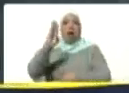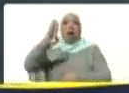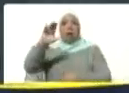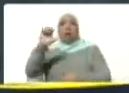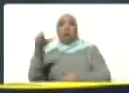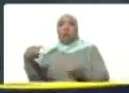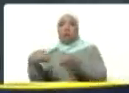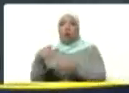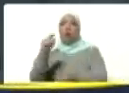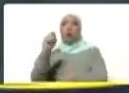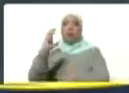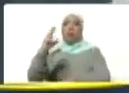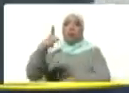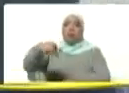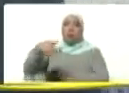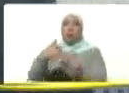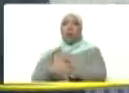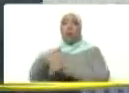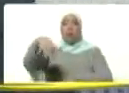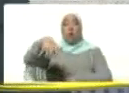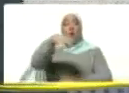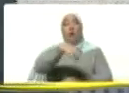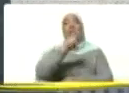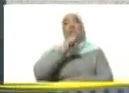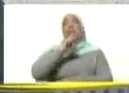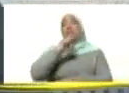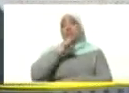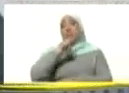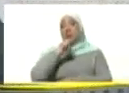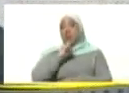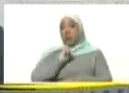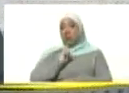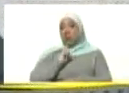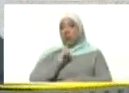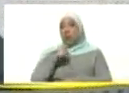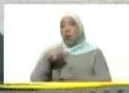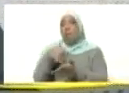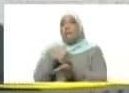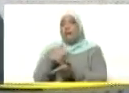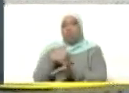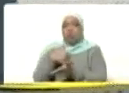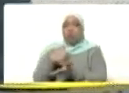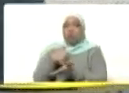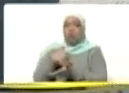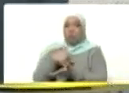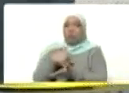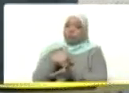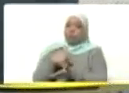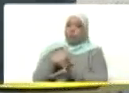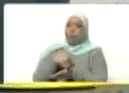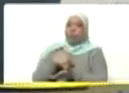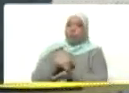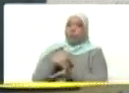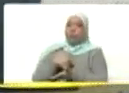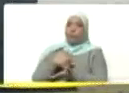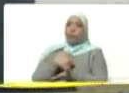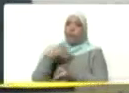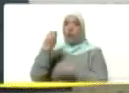And vulnerable member states los estados más frágiles are not always able to withstand imperialism's